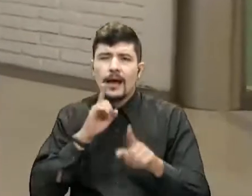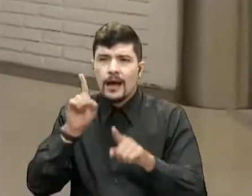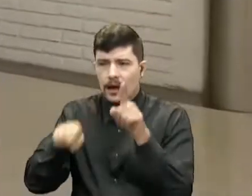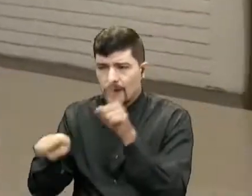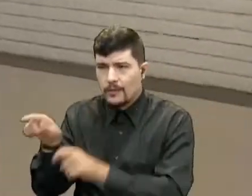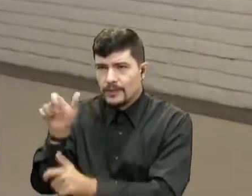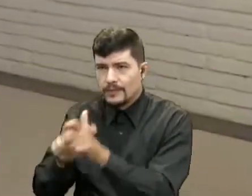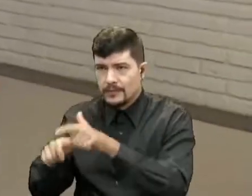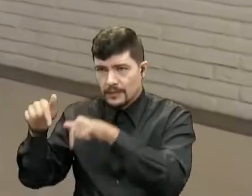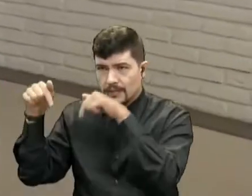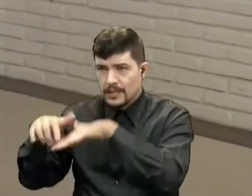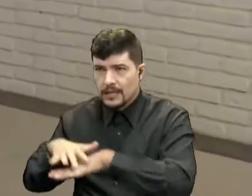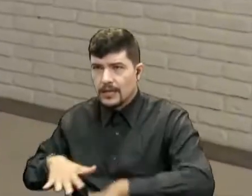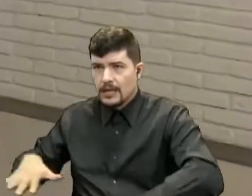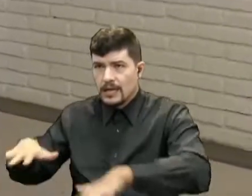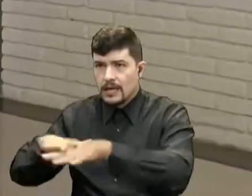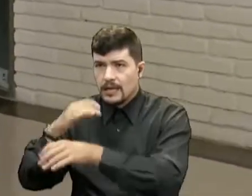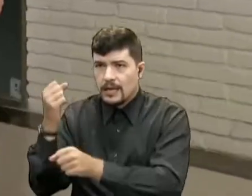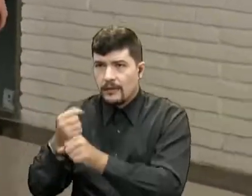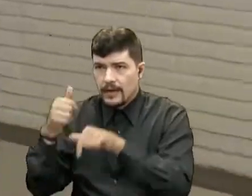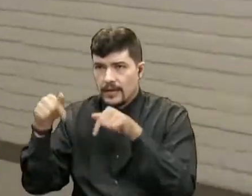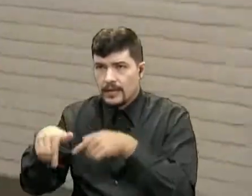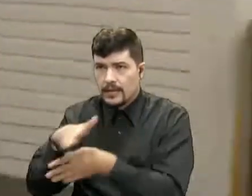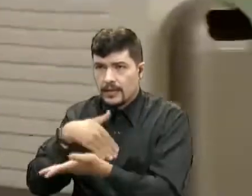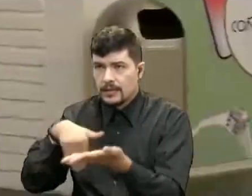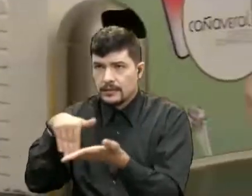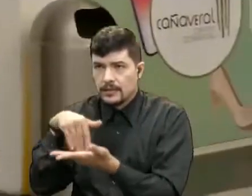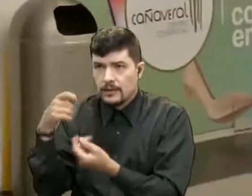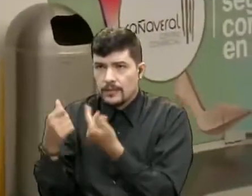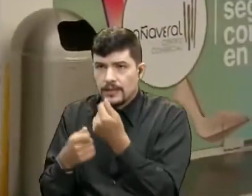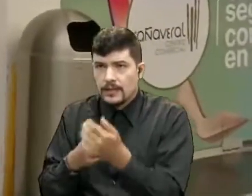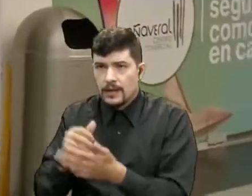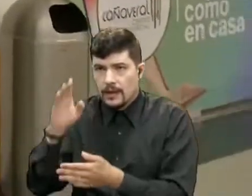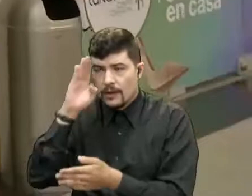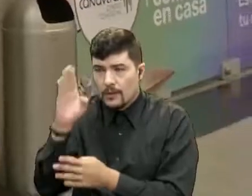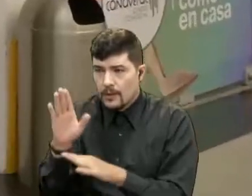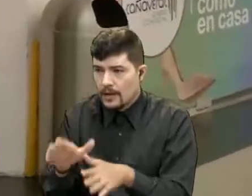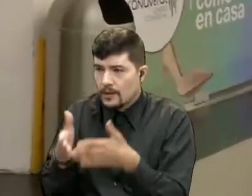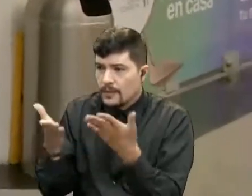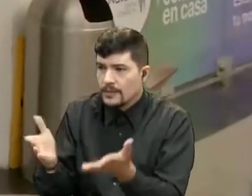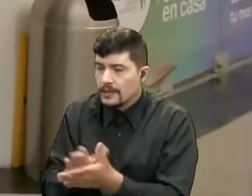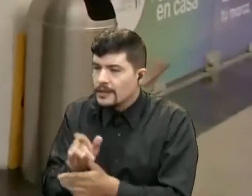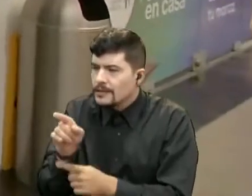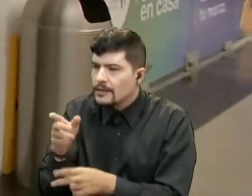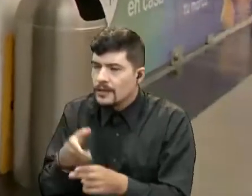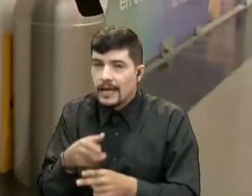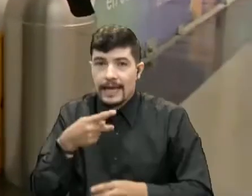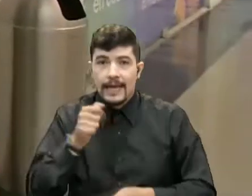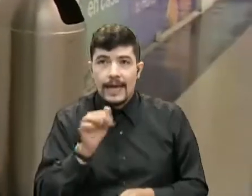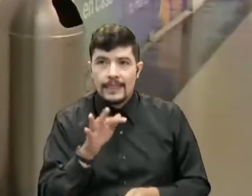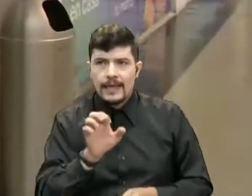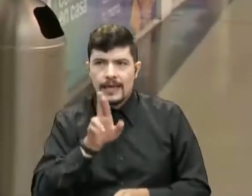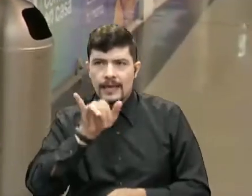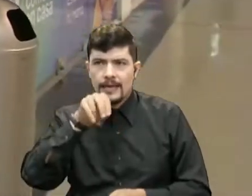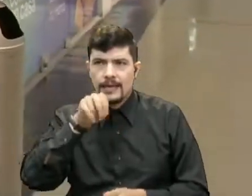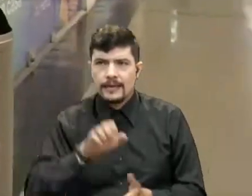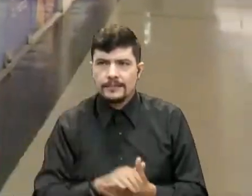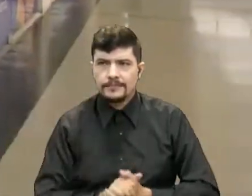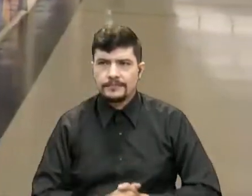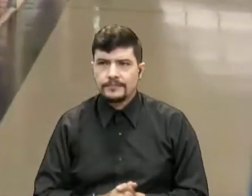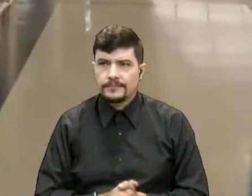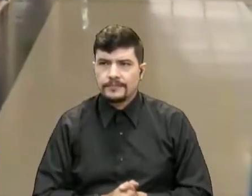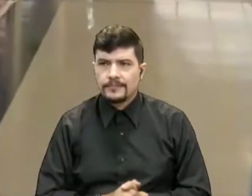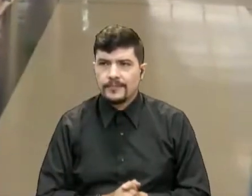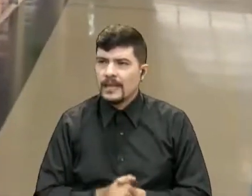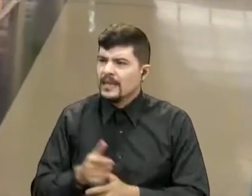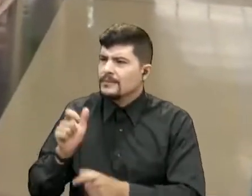también aquí y que trabajan dentro del centro comercial. ¿Cómo es, ¿cómo es su nombre? Caterine Tobar. Caterine, la